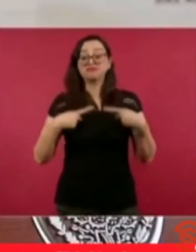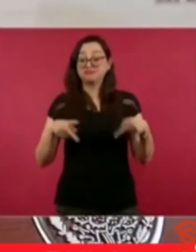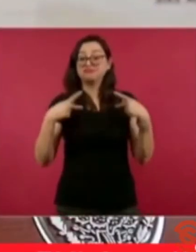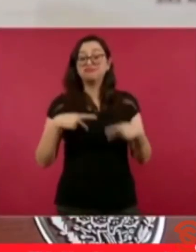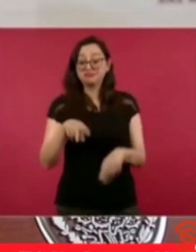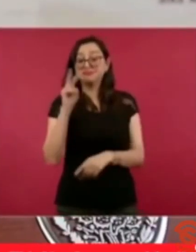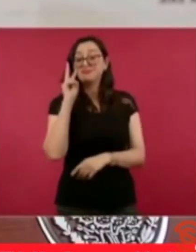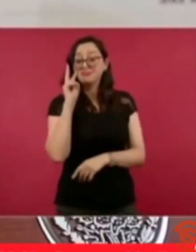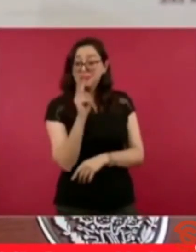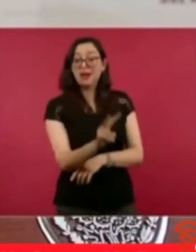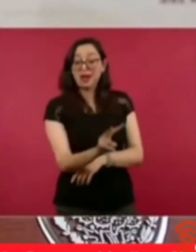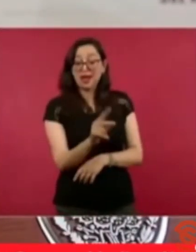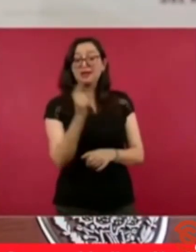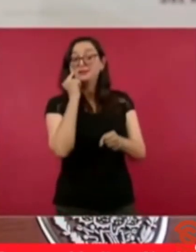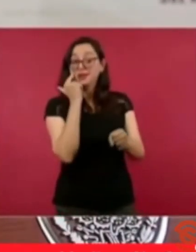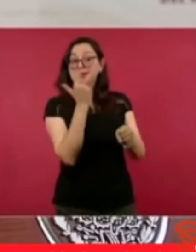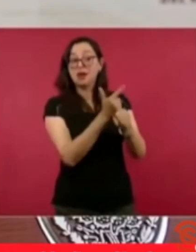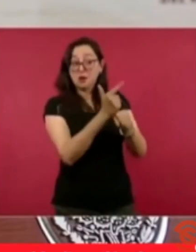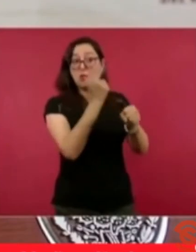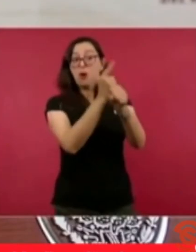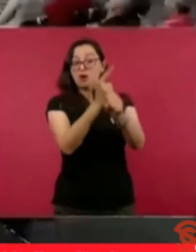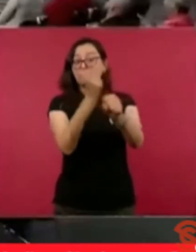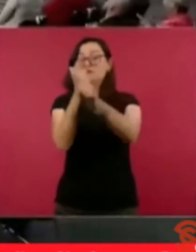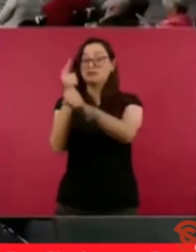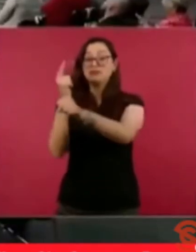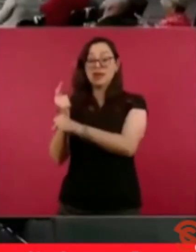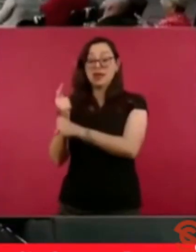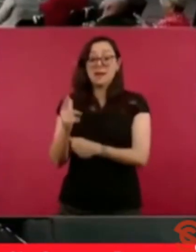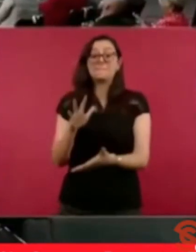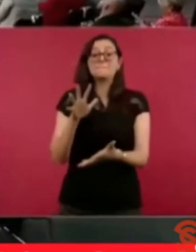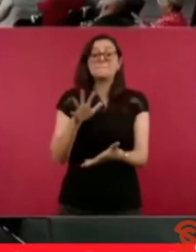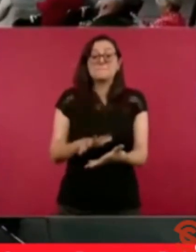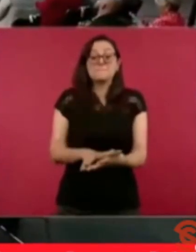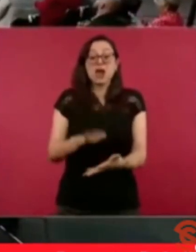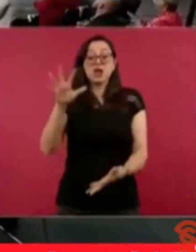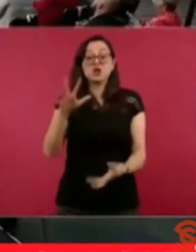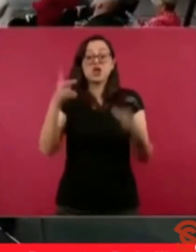O sea, porque pues la gente está